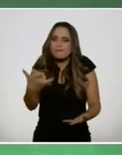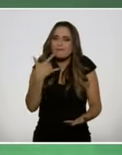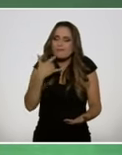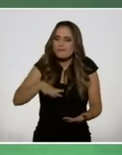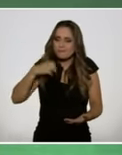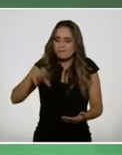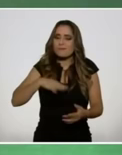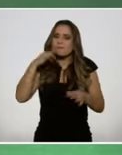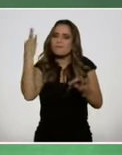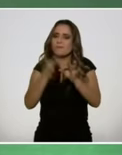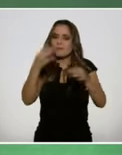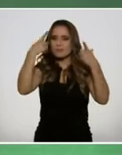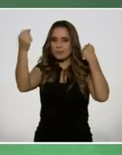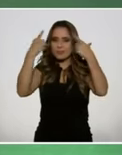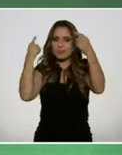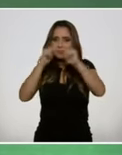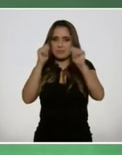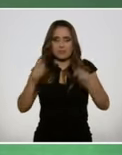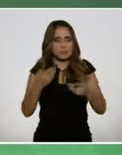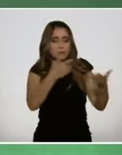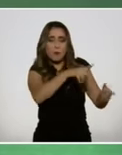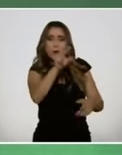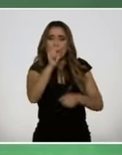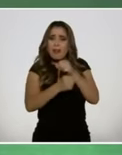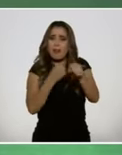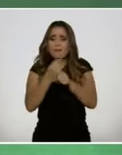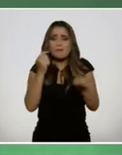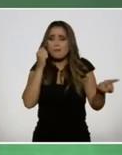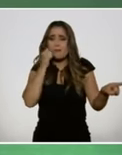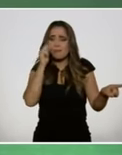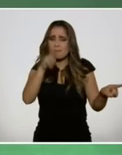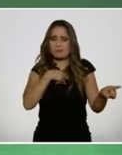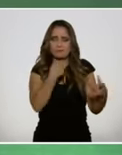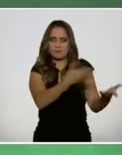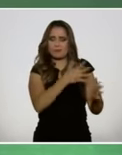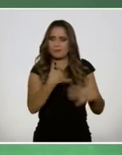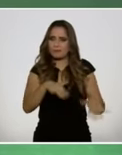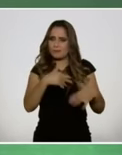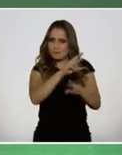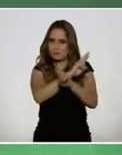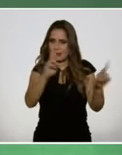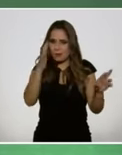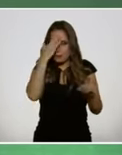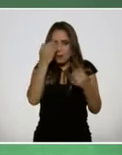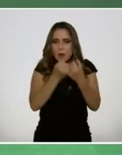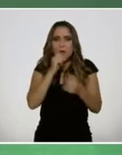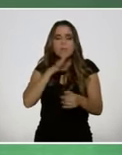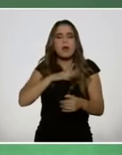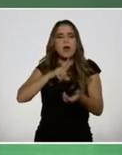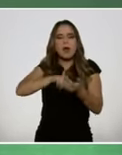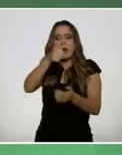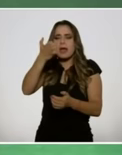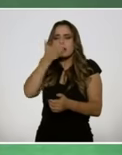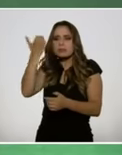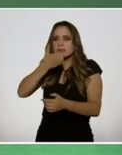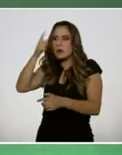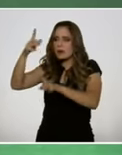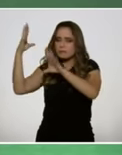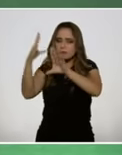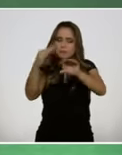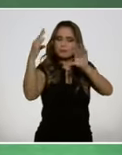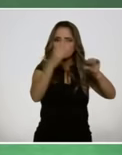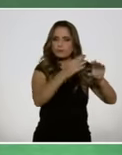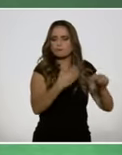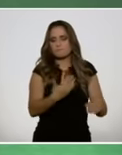un título. Mi reconocimiento para todos ellos y mi reconocimiento para todas esas instituciones educativas que representan un orgullo para